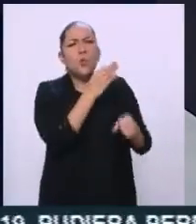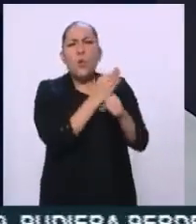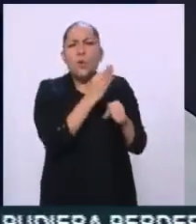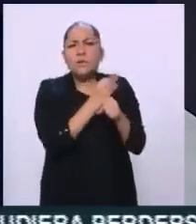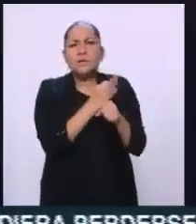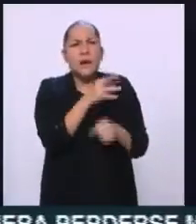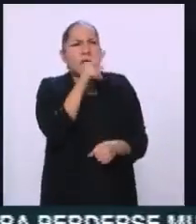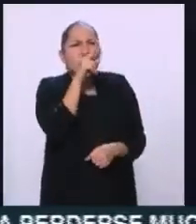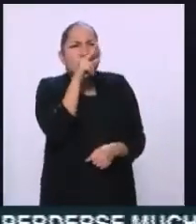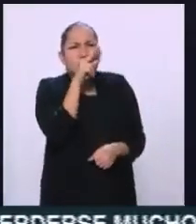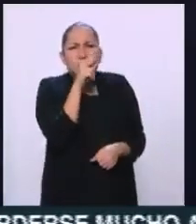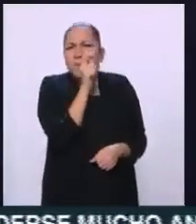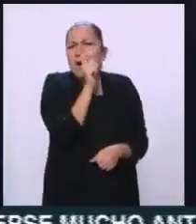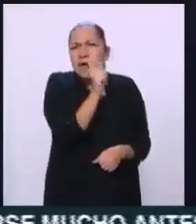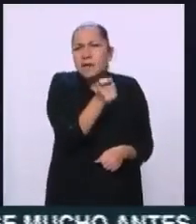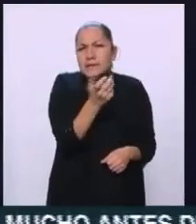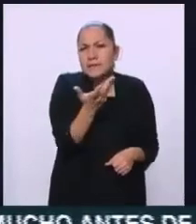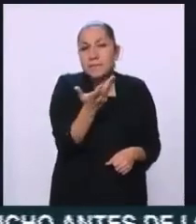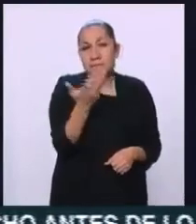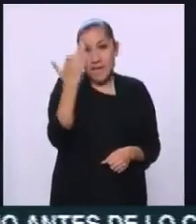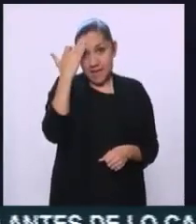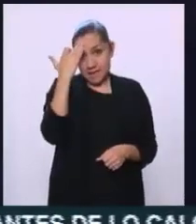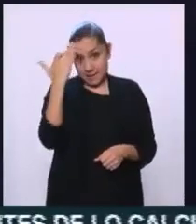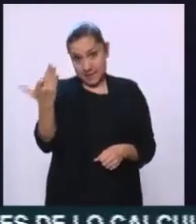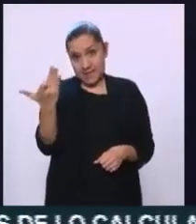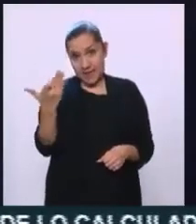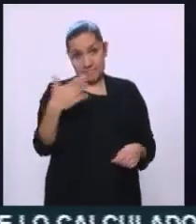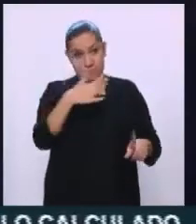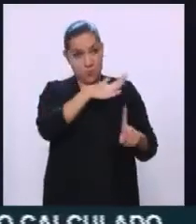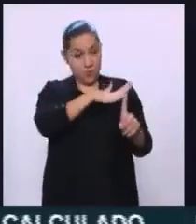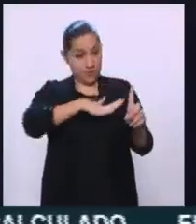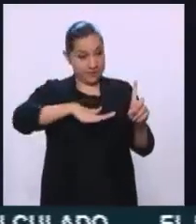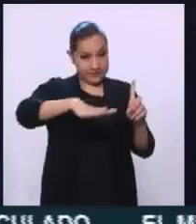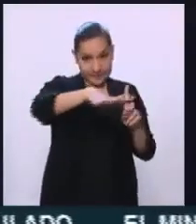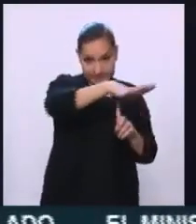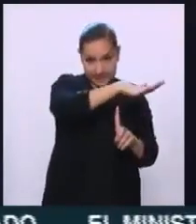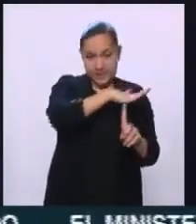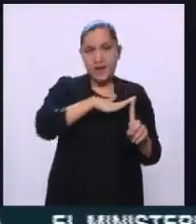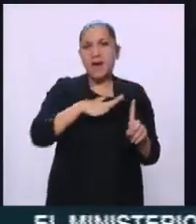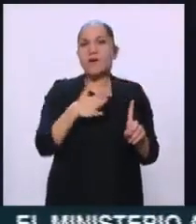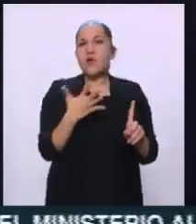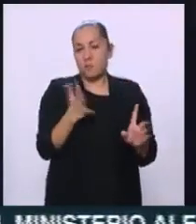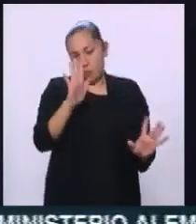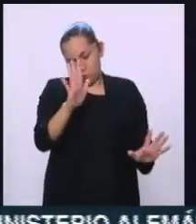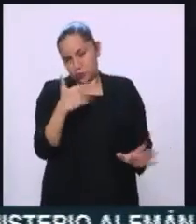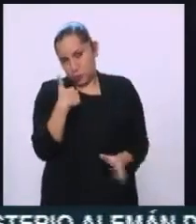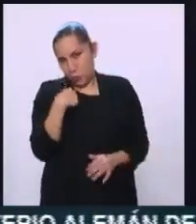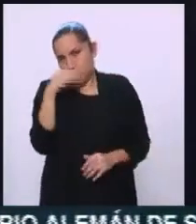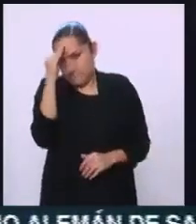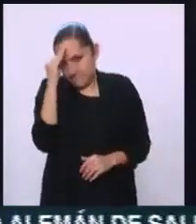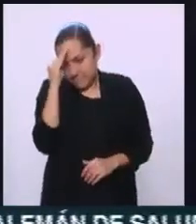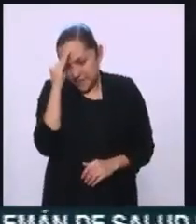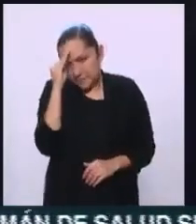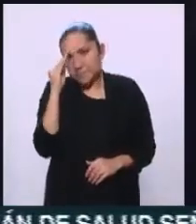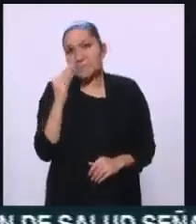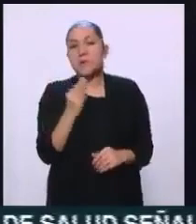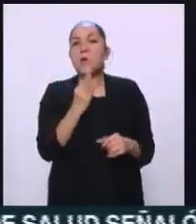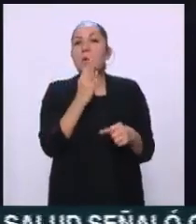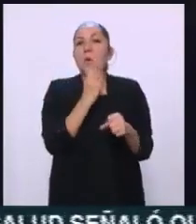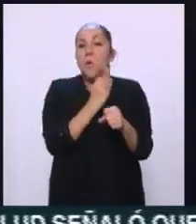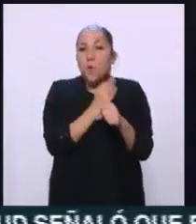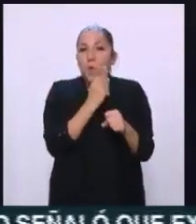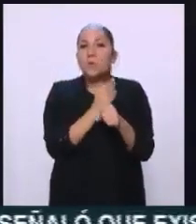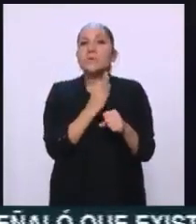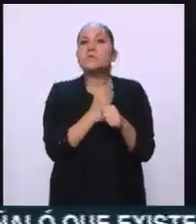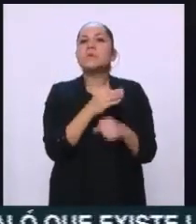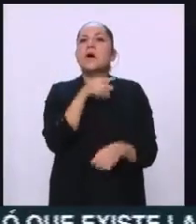este escenario donde ya no existe, yo digo que afortunadamente, este